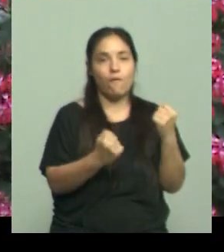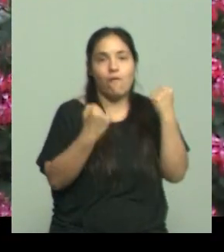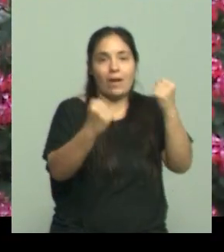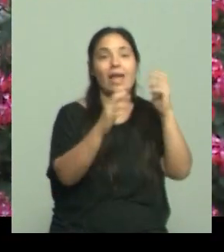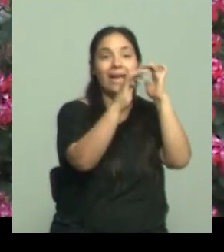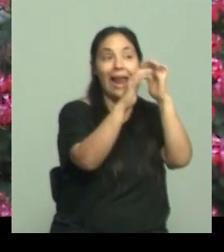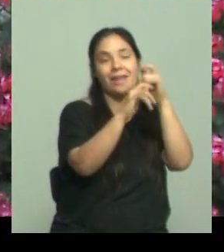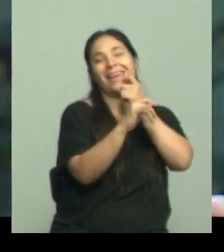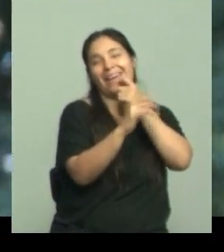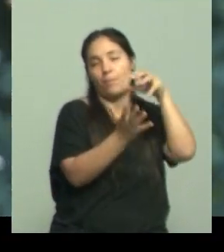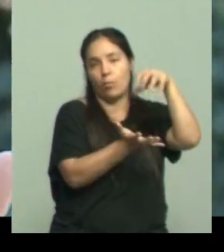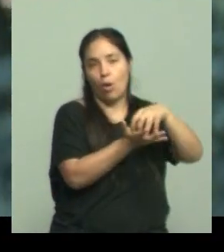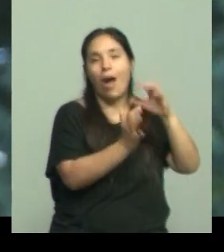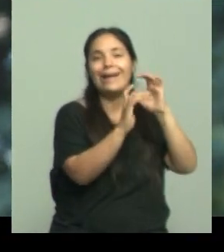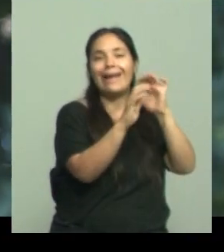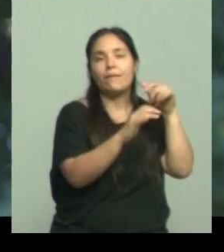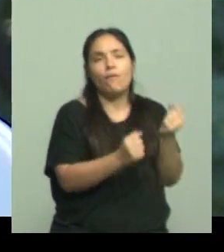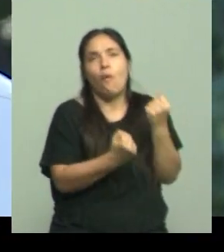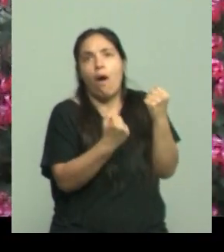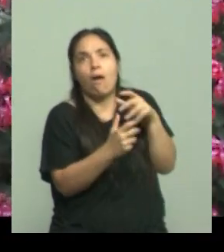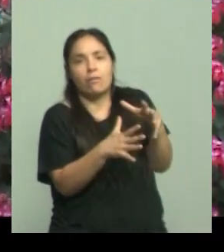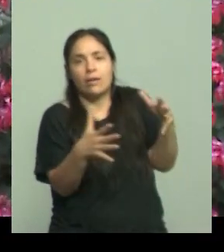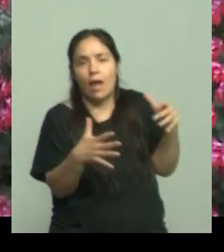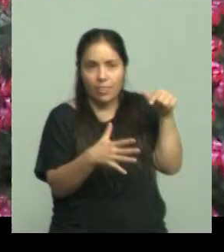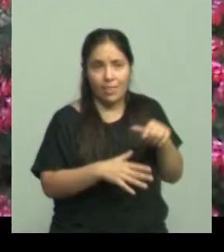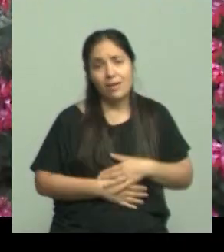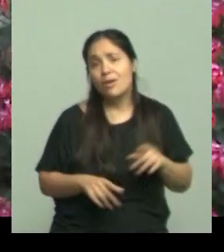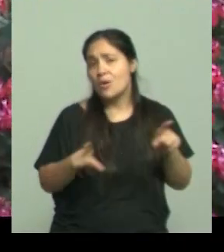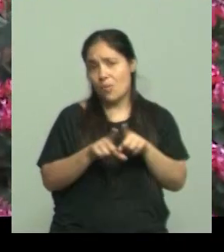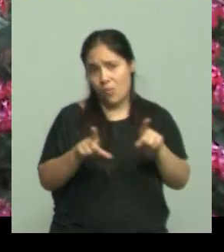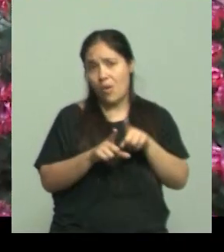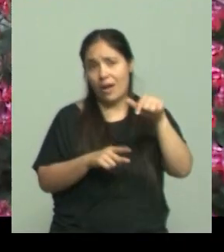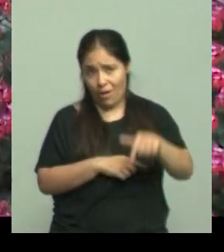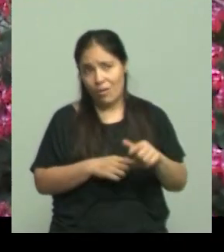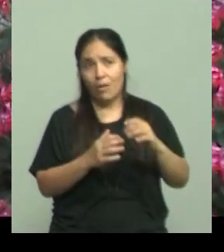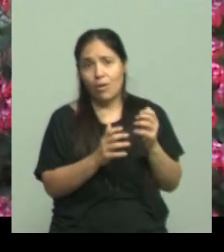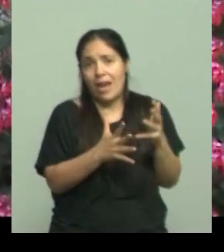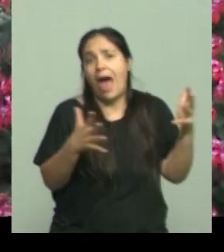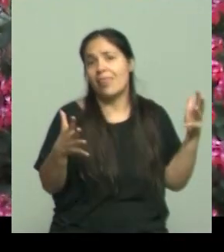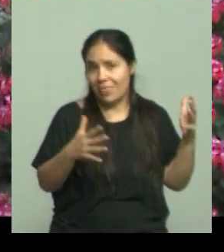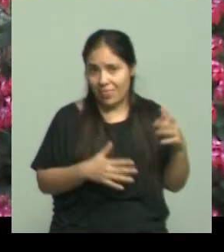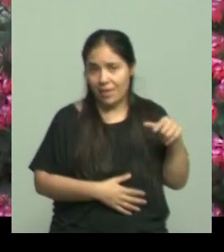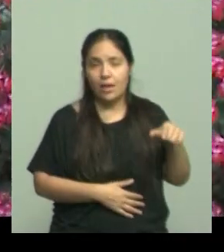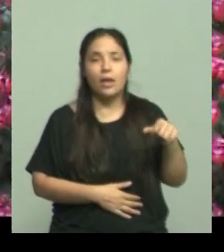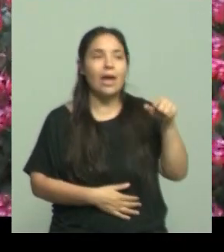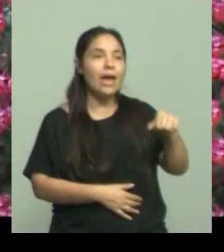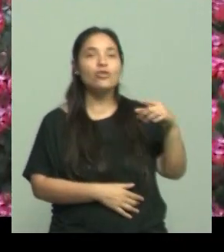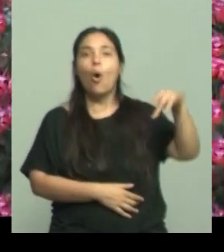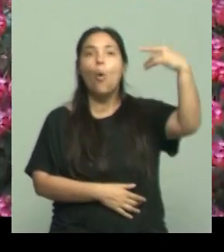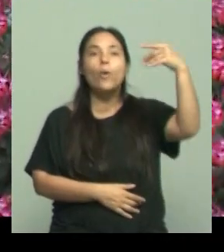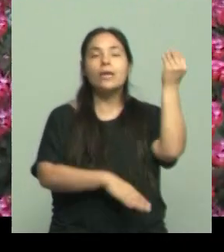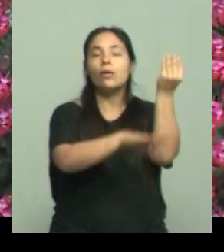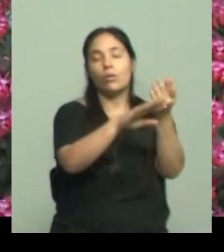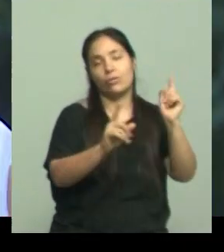del diario Clarín, ¿no? Que se quejó Alfonsín. Que sigue, más allá de las concentraciones, siguen siéndolo actualmente. Siguen siéndolo, pero no están solos, no son los